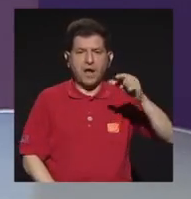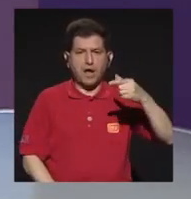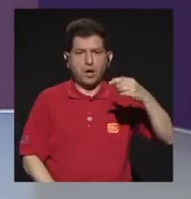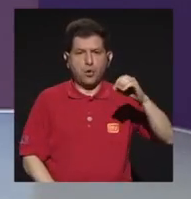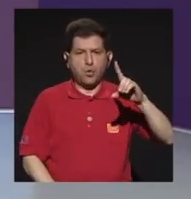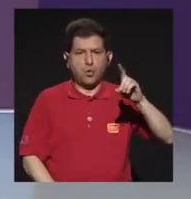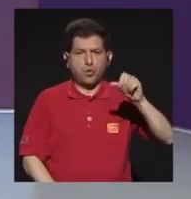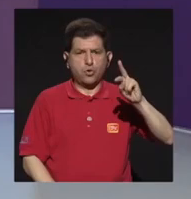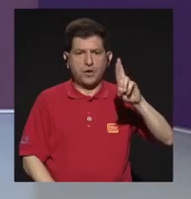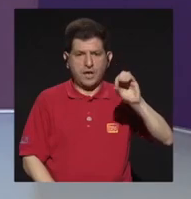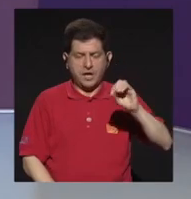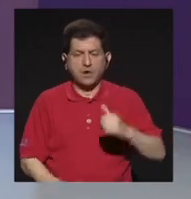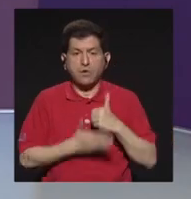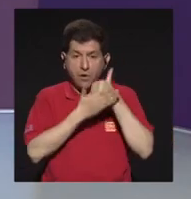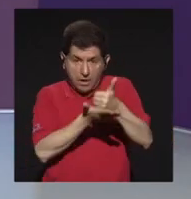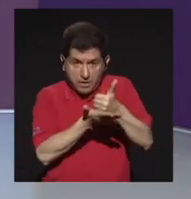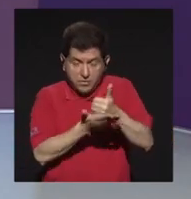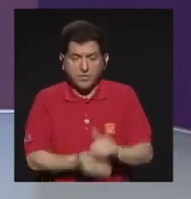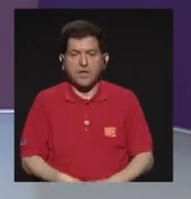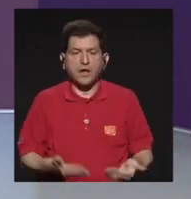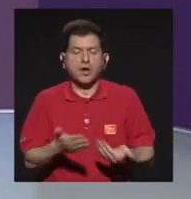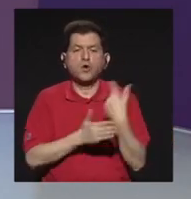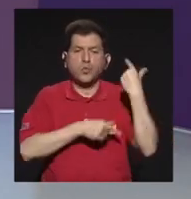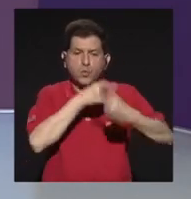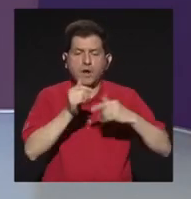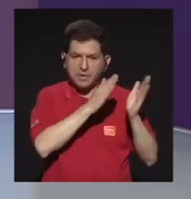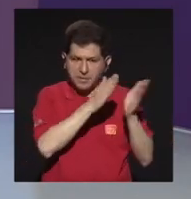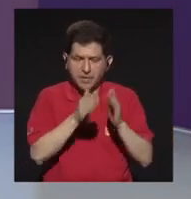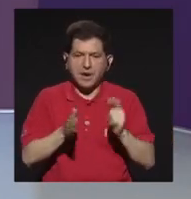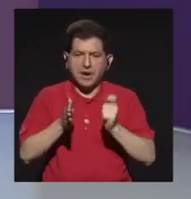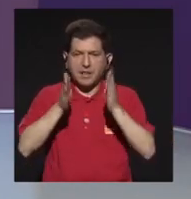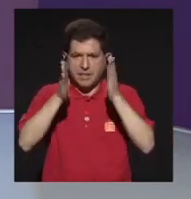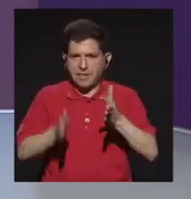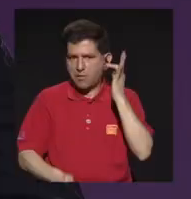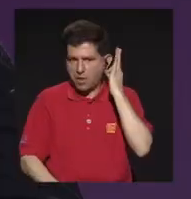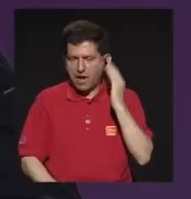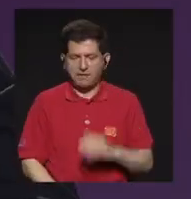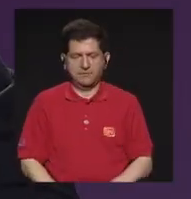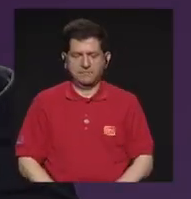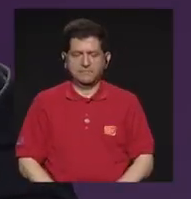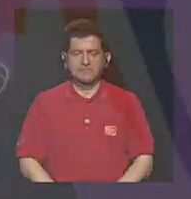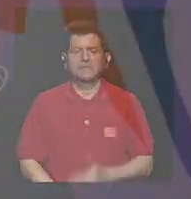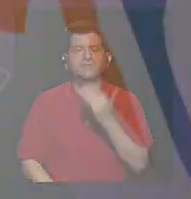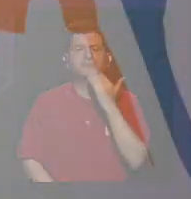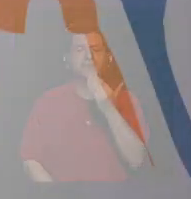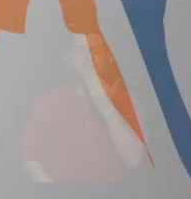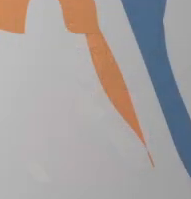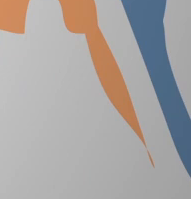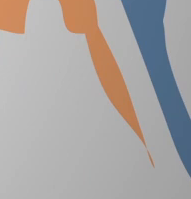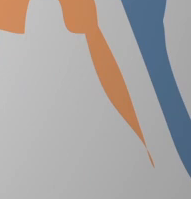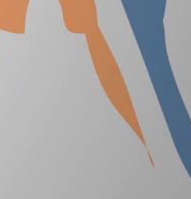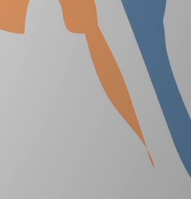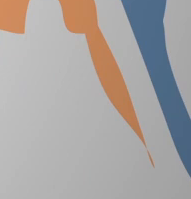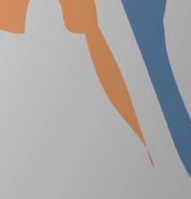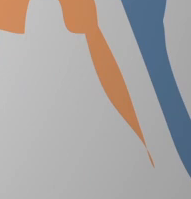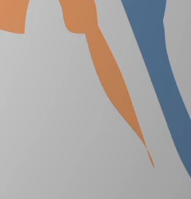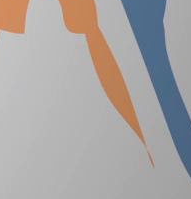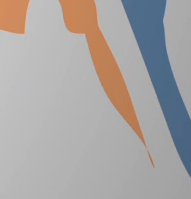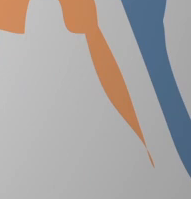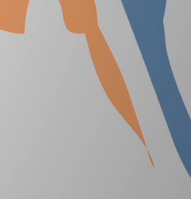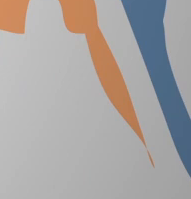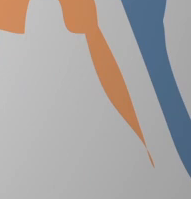servido para formar a una nueva generación de abogadas feministas gracias julia vamos a otro corte